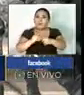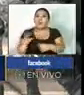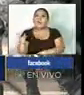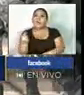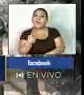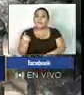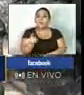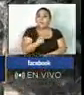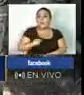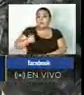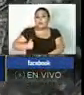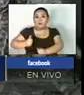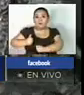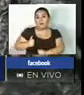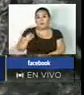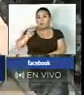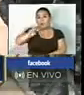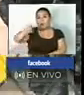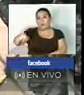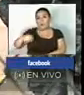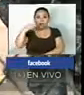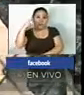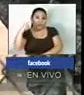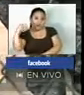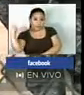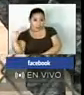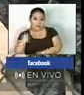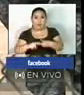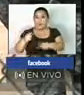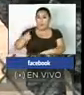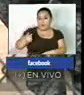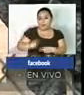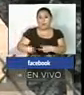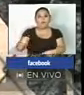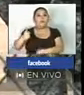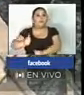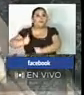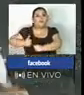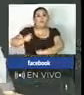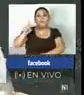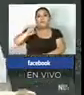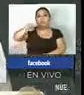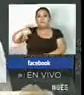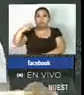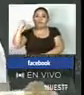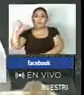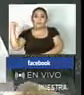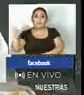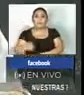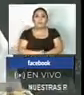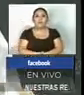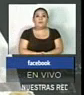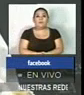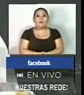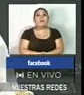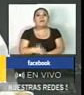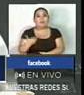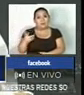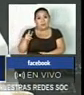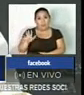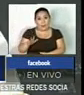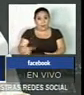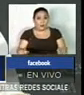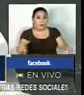2.000 agentes de la Policía Nacional Civil y 1.000 elementos más de la Fuerza Armada. Que van a ser evaluadas, que están